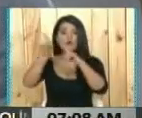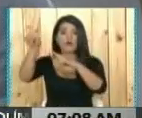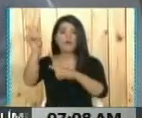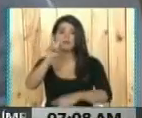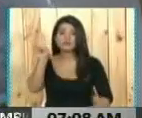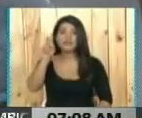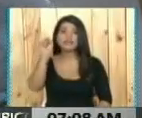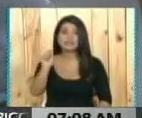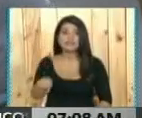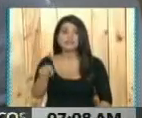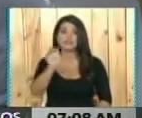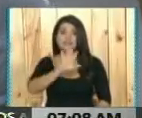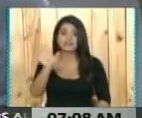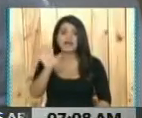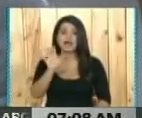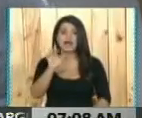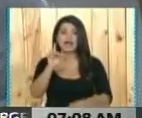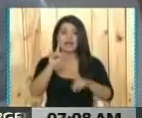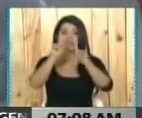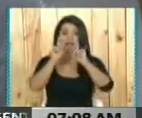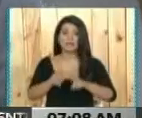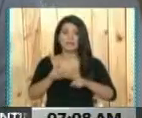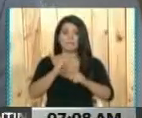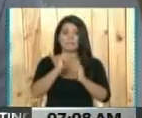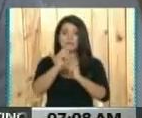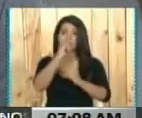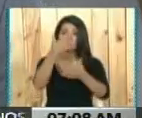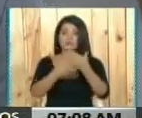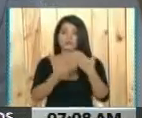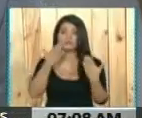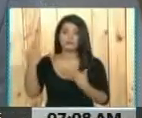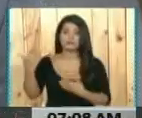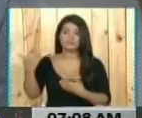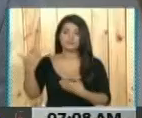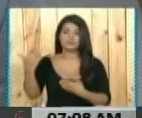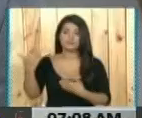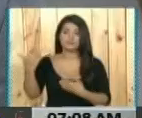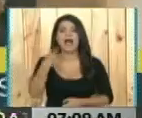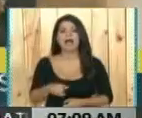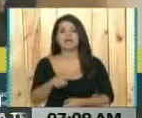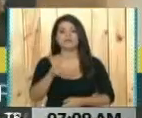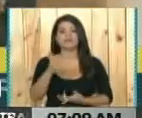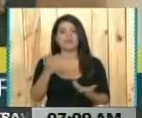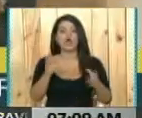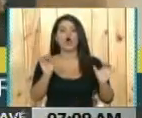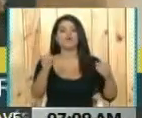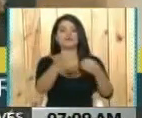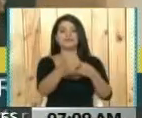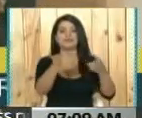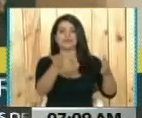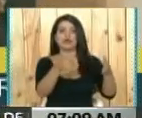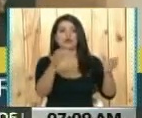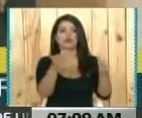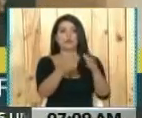está presentando su examen periódico universal. Adelante. Integrar a las víctimas de la violencia grave e